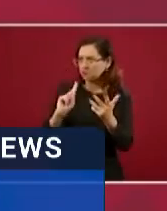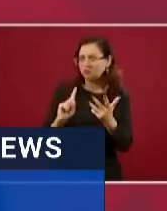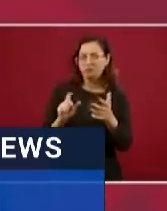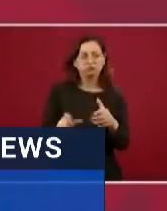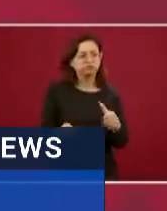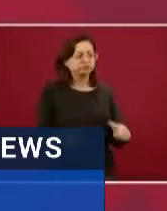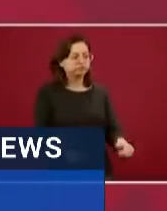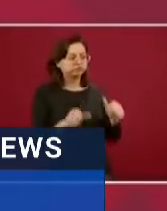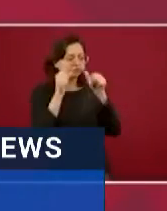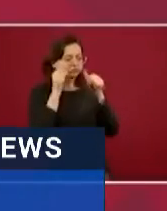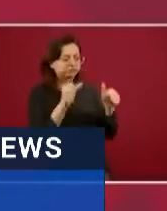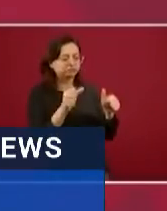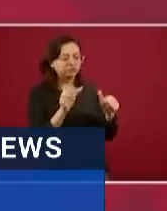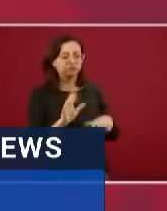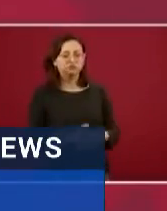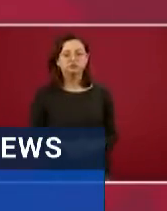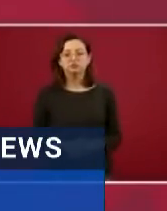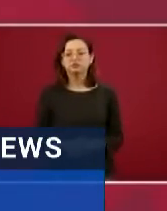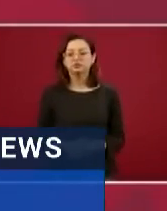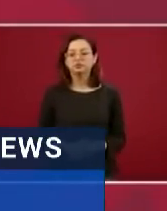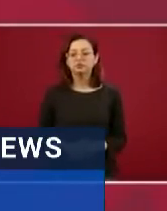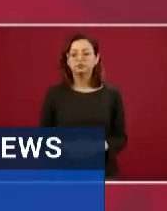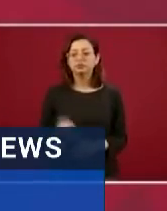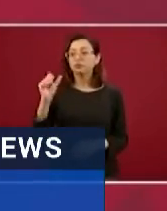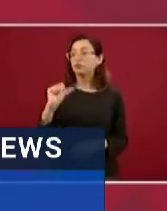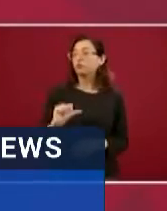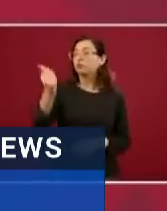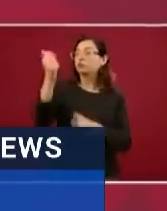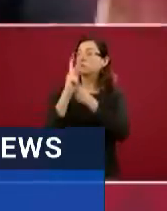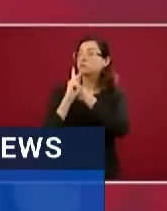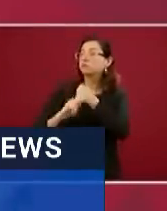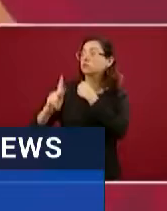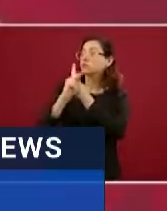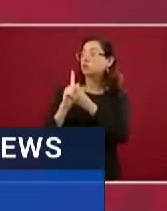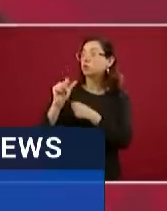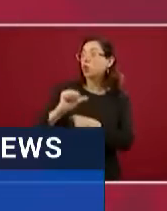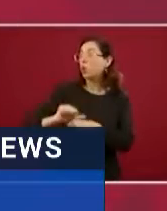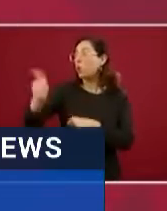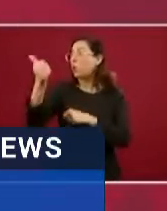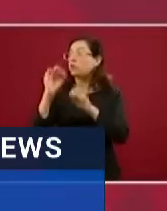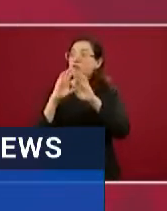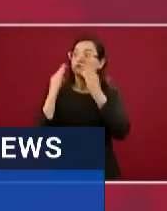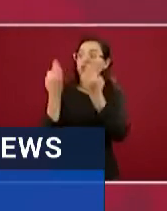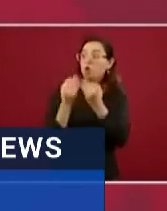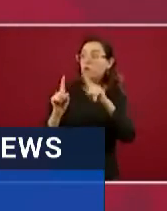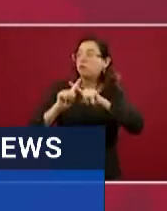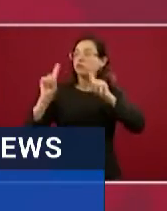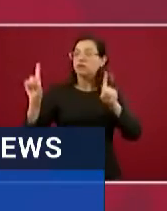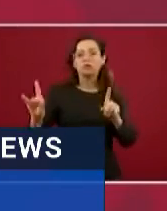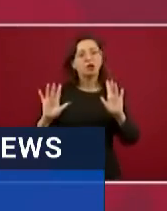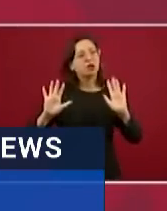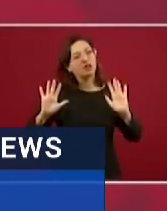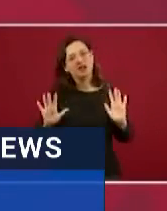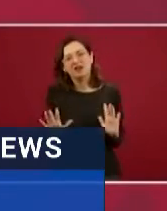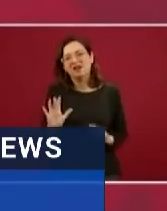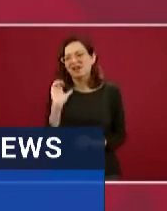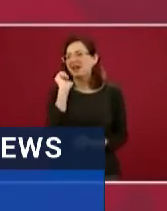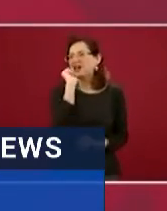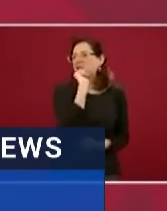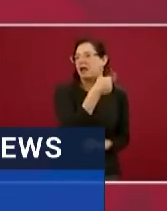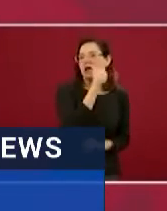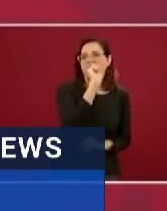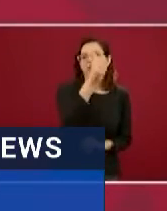otros países están actuando de otra manera, es que cada país tiene su